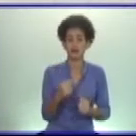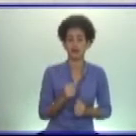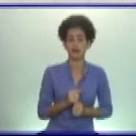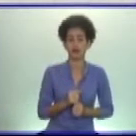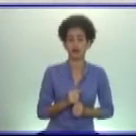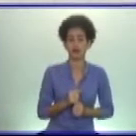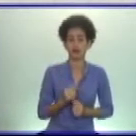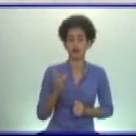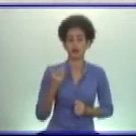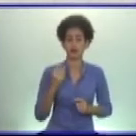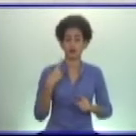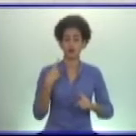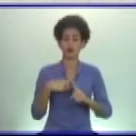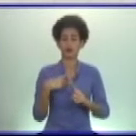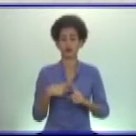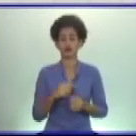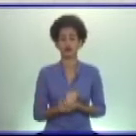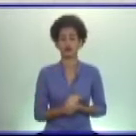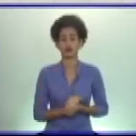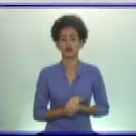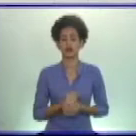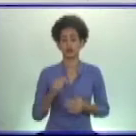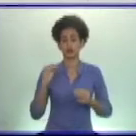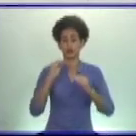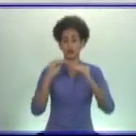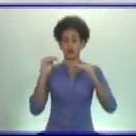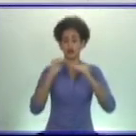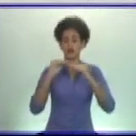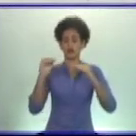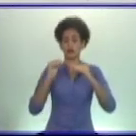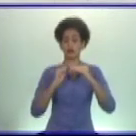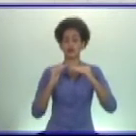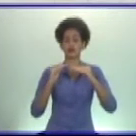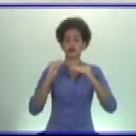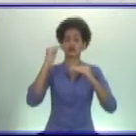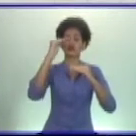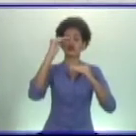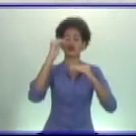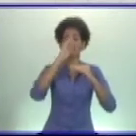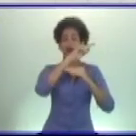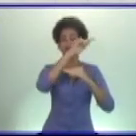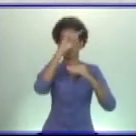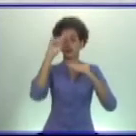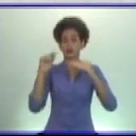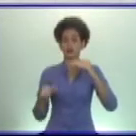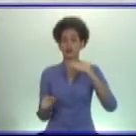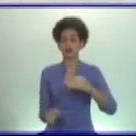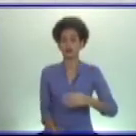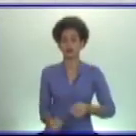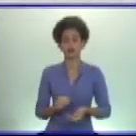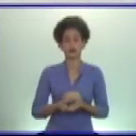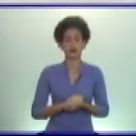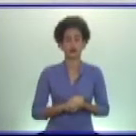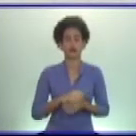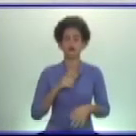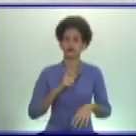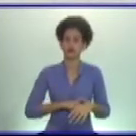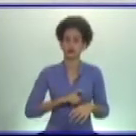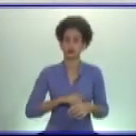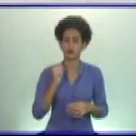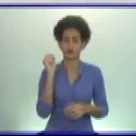parte en que el gráfico se encuentra por encima del eje de las x. Breve tiempo para terminar de copiar y vamos a